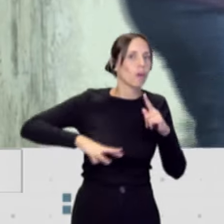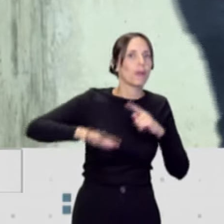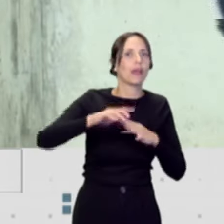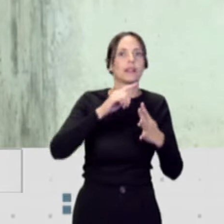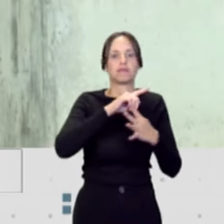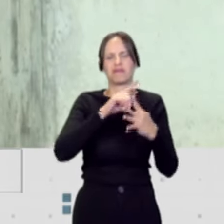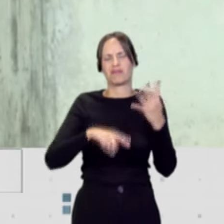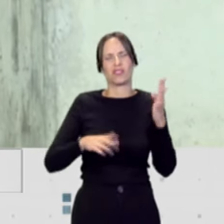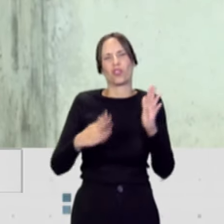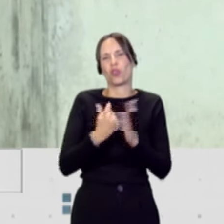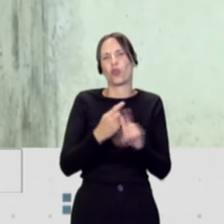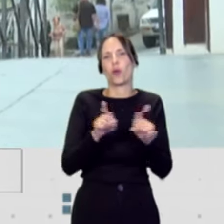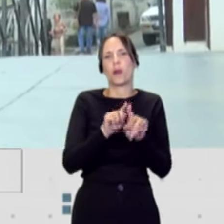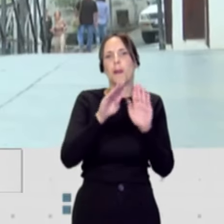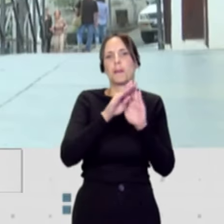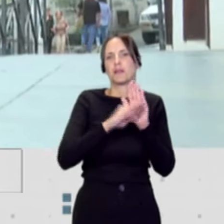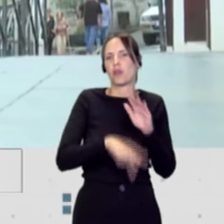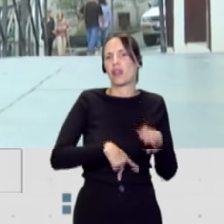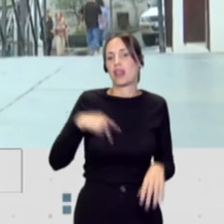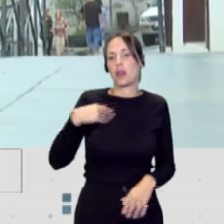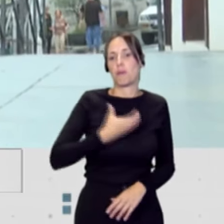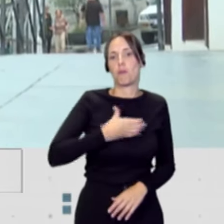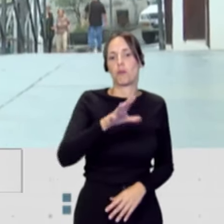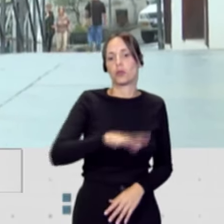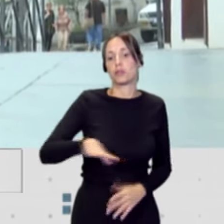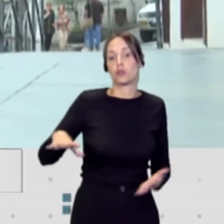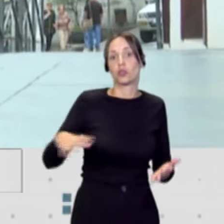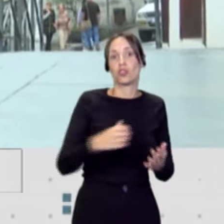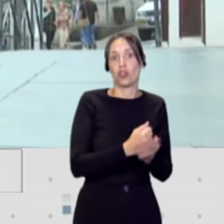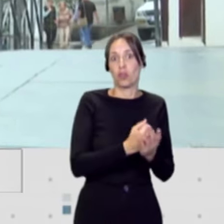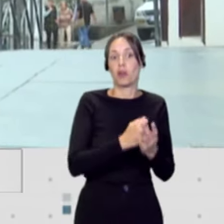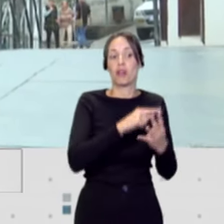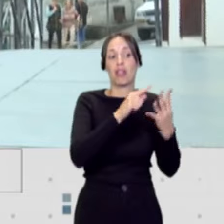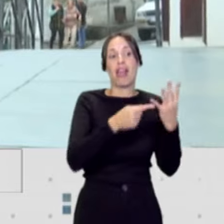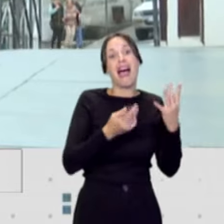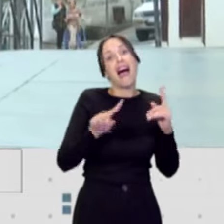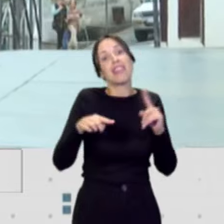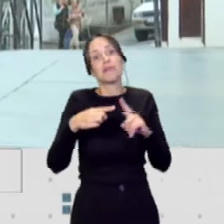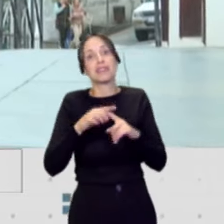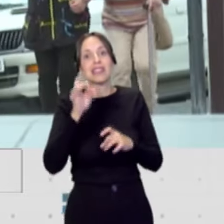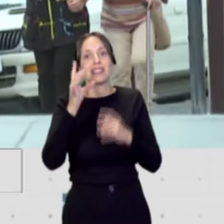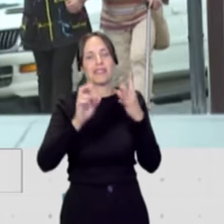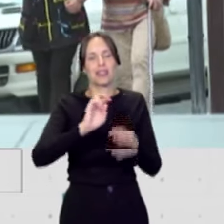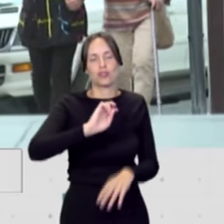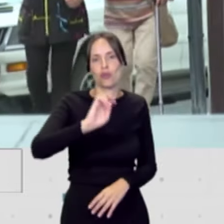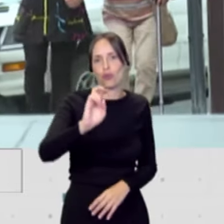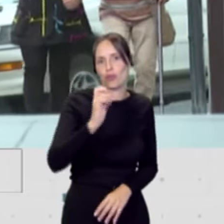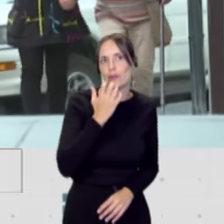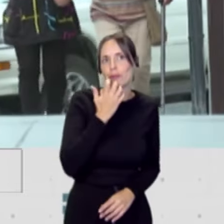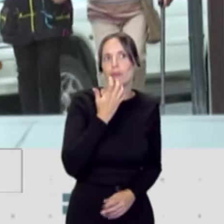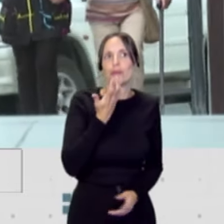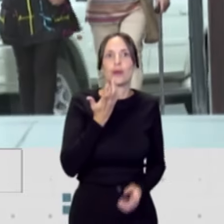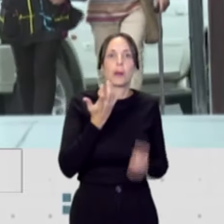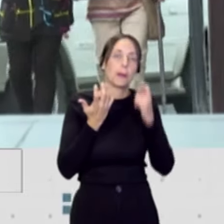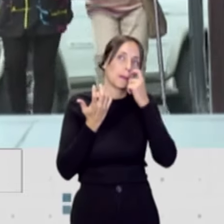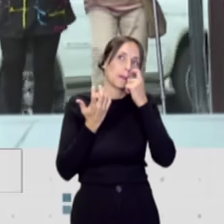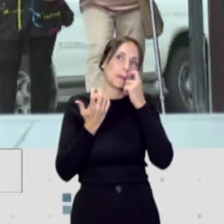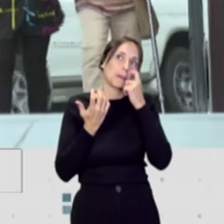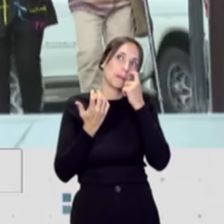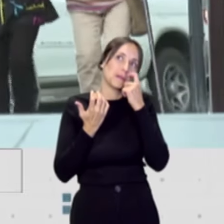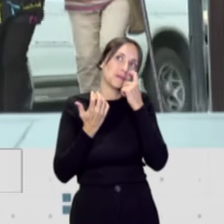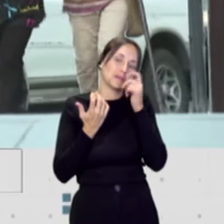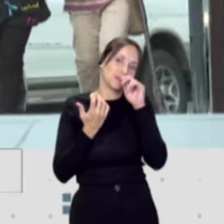principios generales en todos los municipios, pero luego hay algunas actividades donde puede haber más margen en